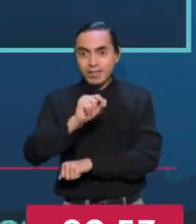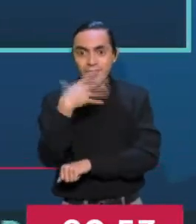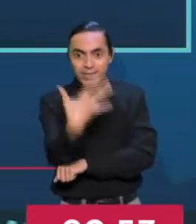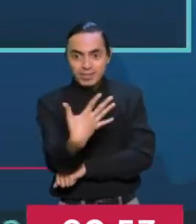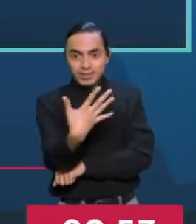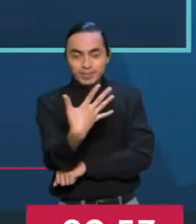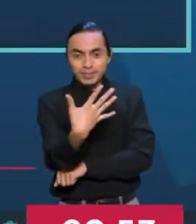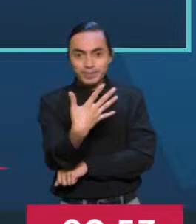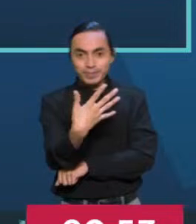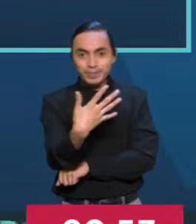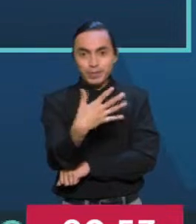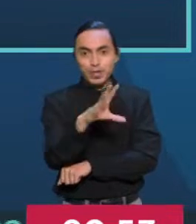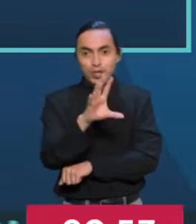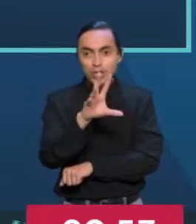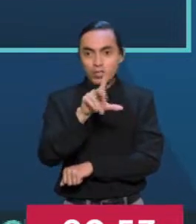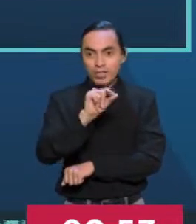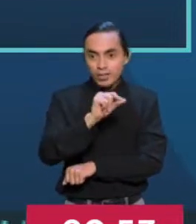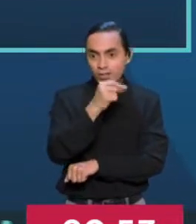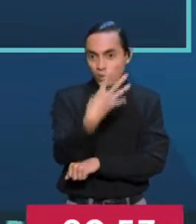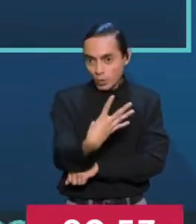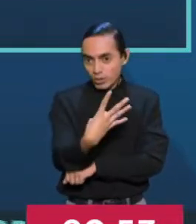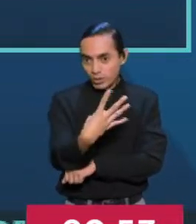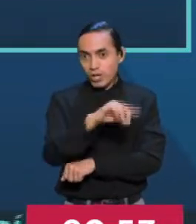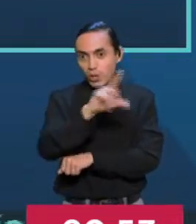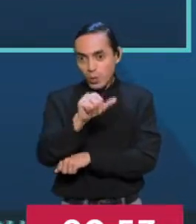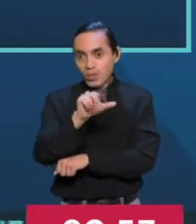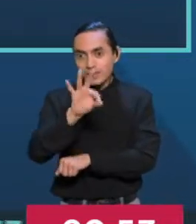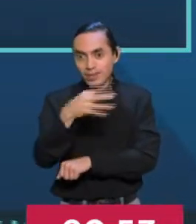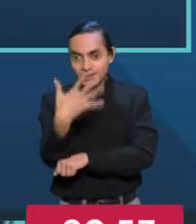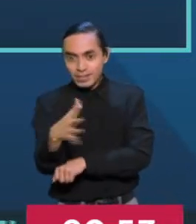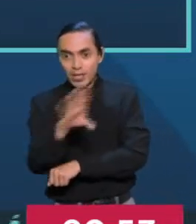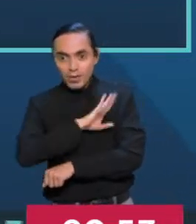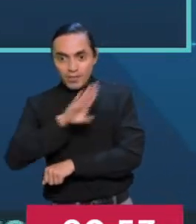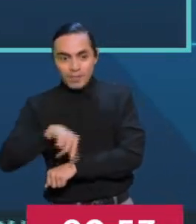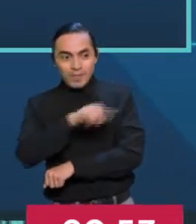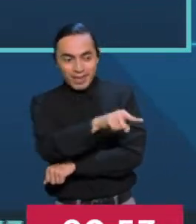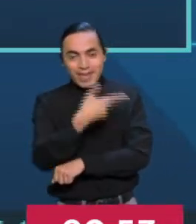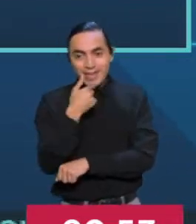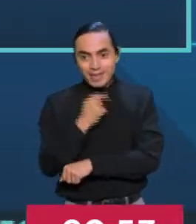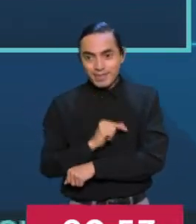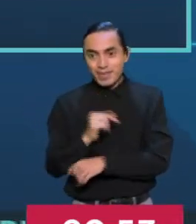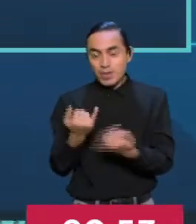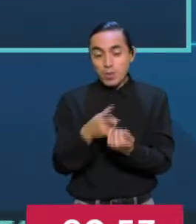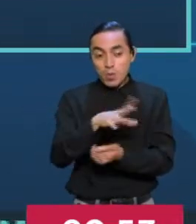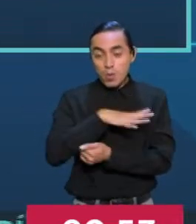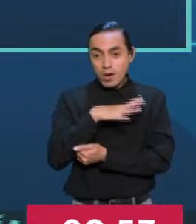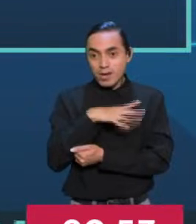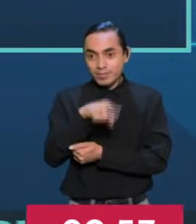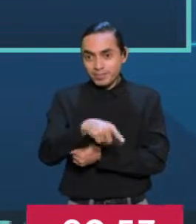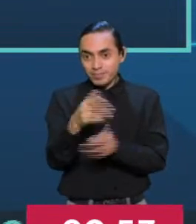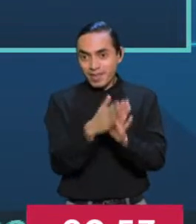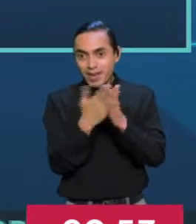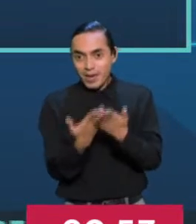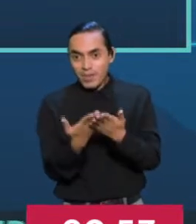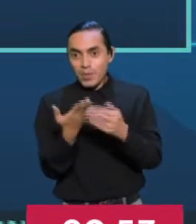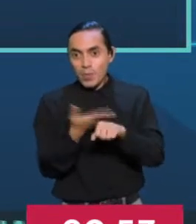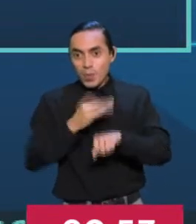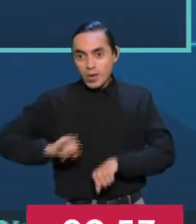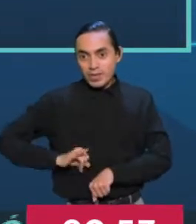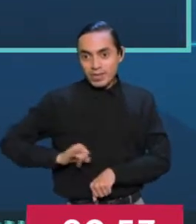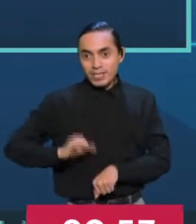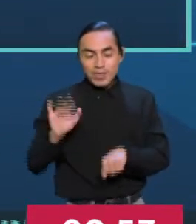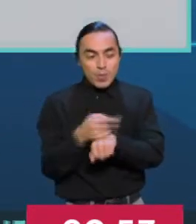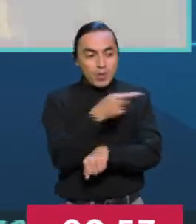1975, no es cierto, 74, y en el 75 fallece lamentablemente Salvador Novo, pero nos deja este libro muy interesante porque una de las cosas